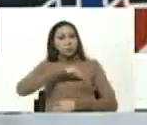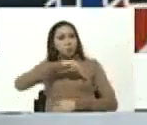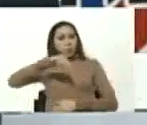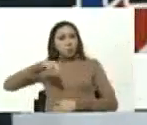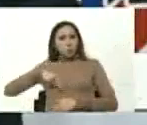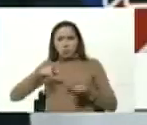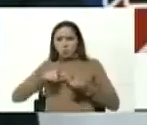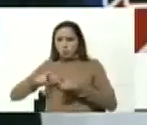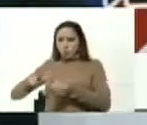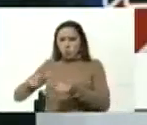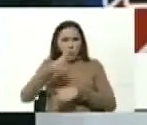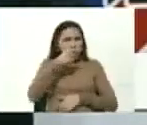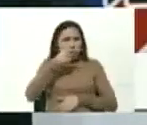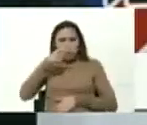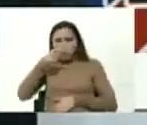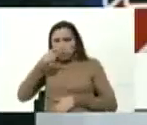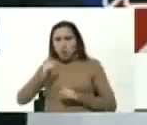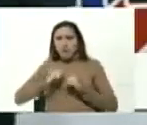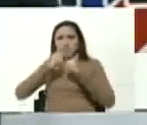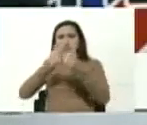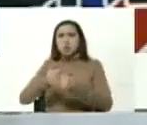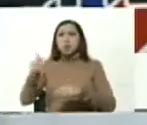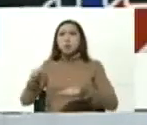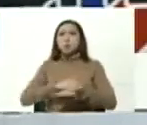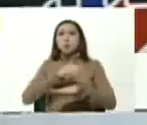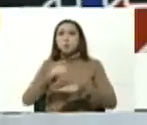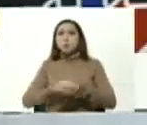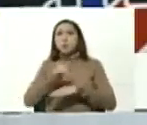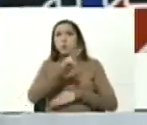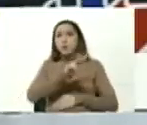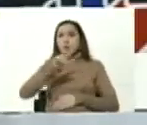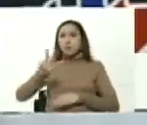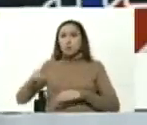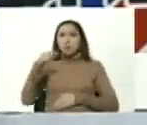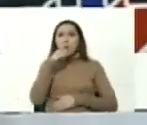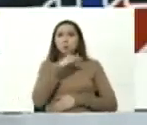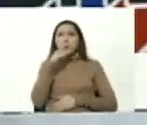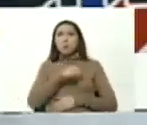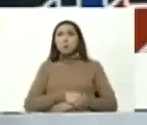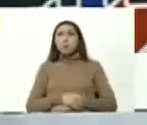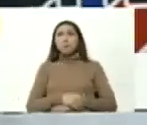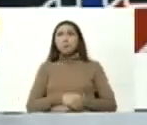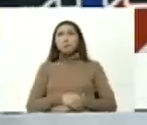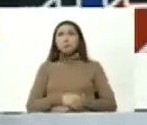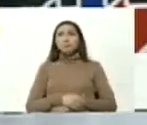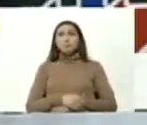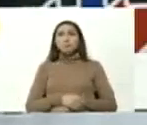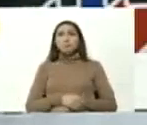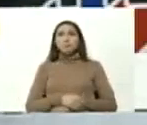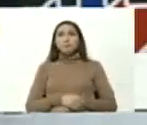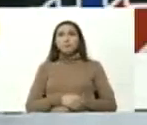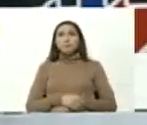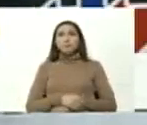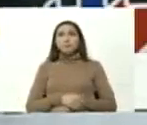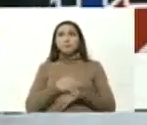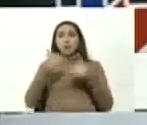sala de monitoreo que les decía, arrancó el jueves pasado, jueves 28 de octubre, lleva hoy